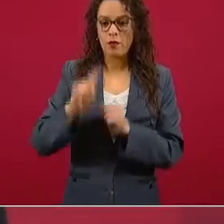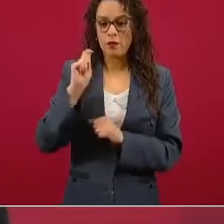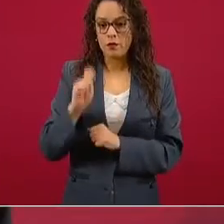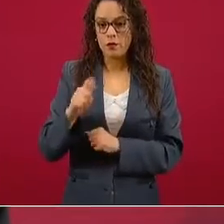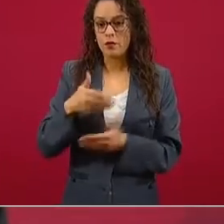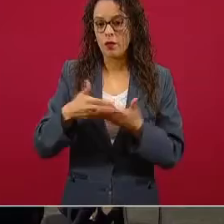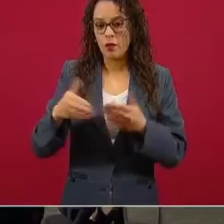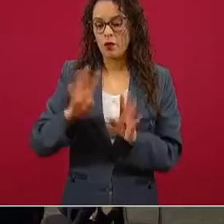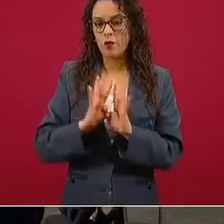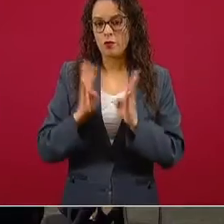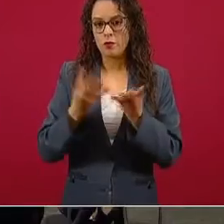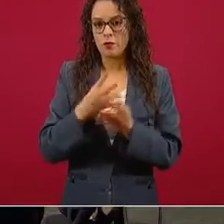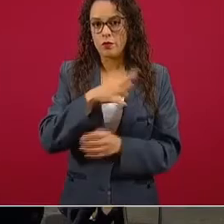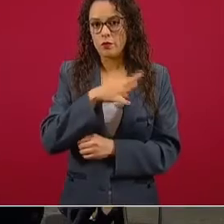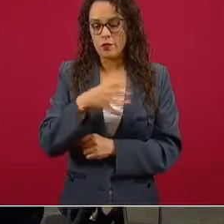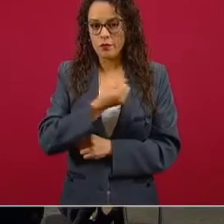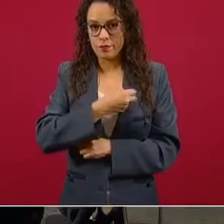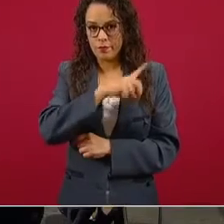General.